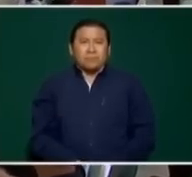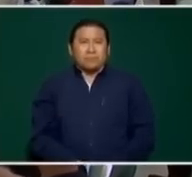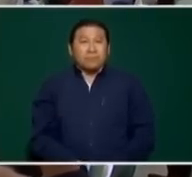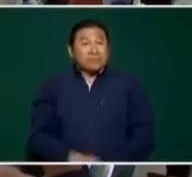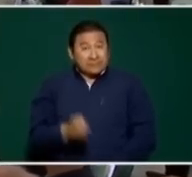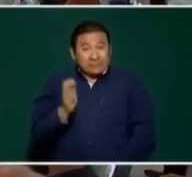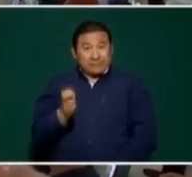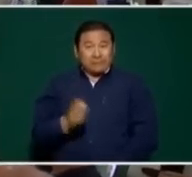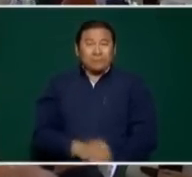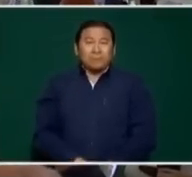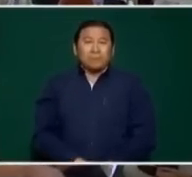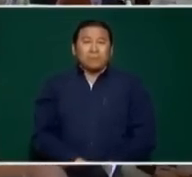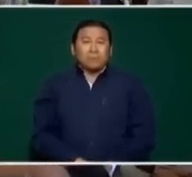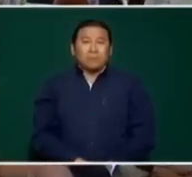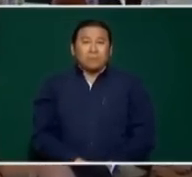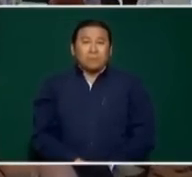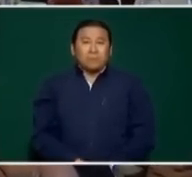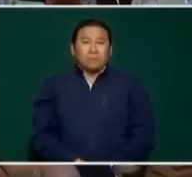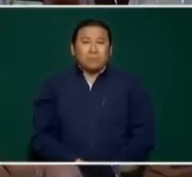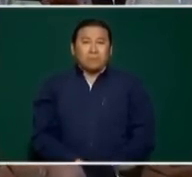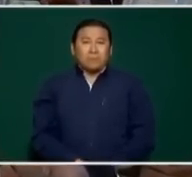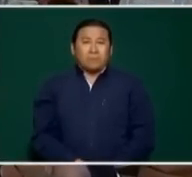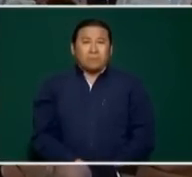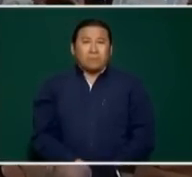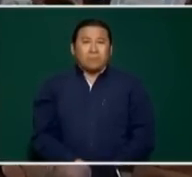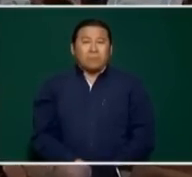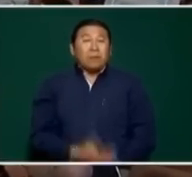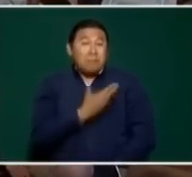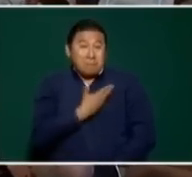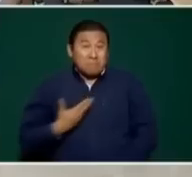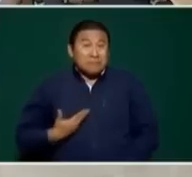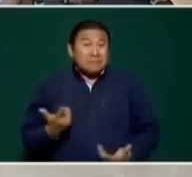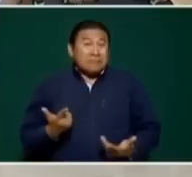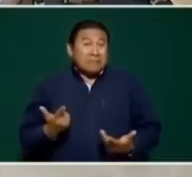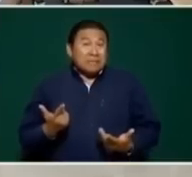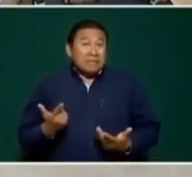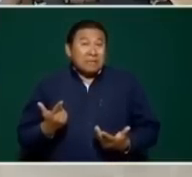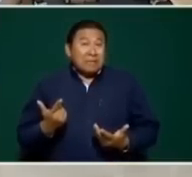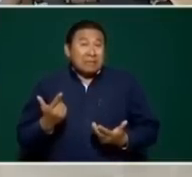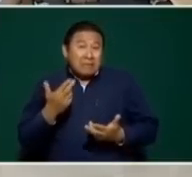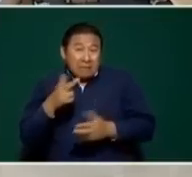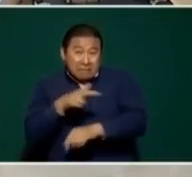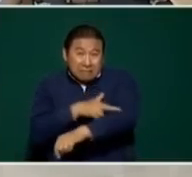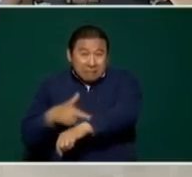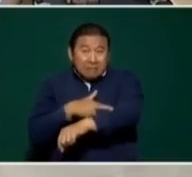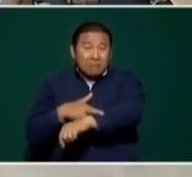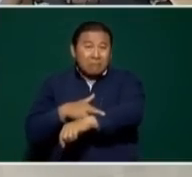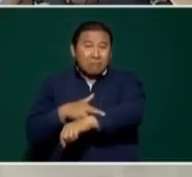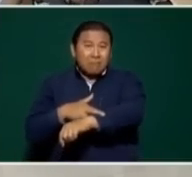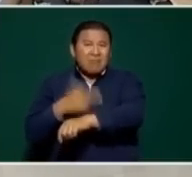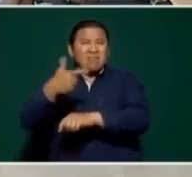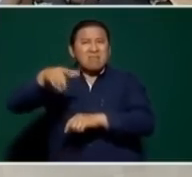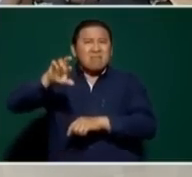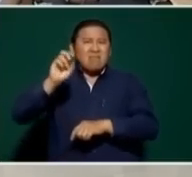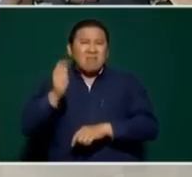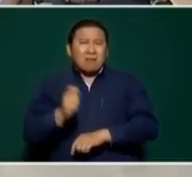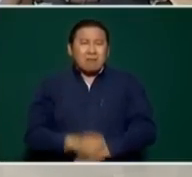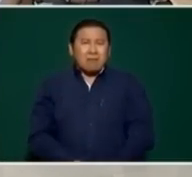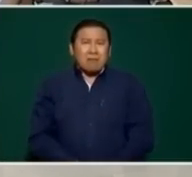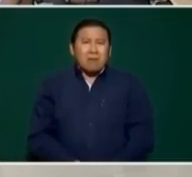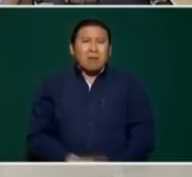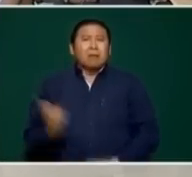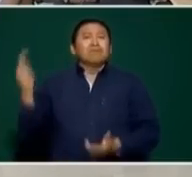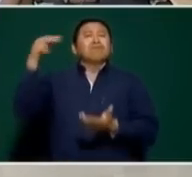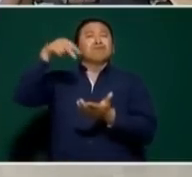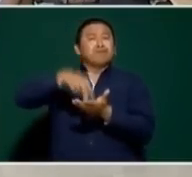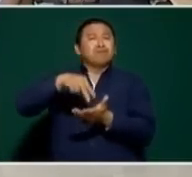Así. Eso es optimismo, presidente, y eso es faltar a la verdad de lo que se está viviendo en Quintana Roo. Aquí estoy